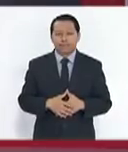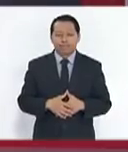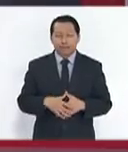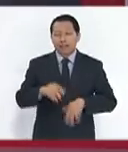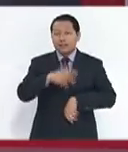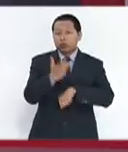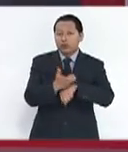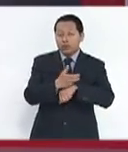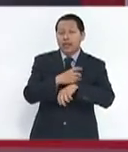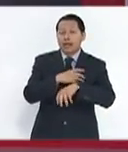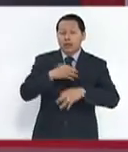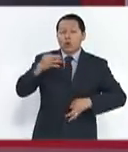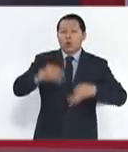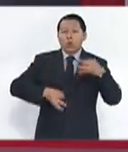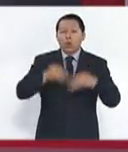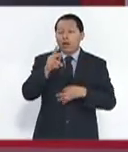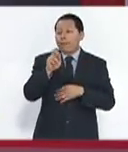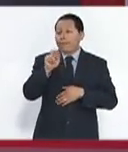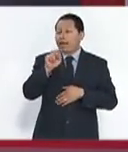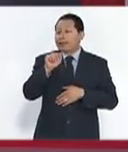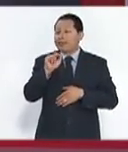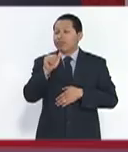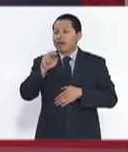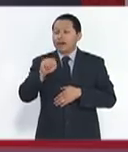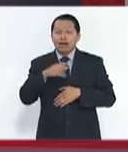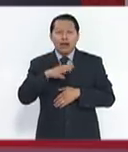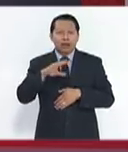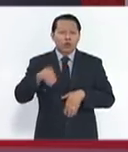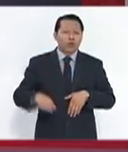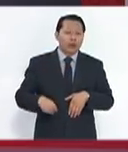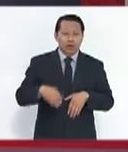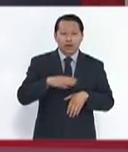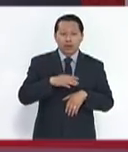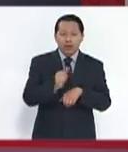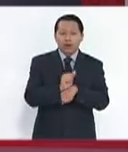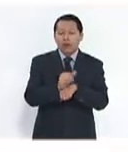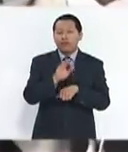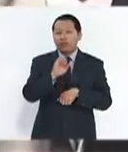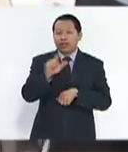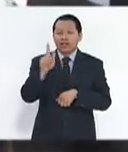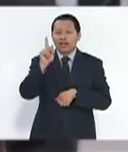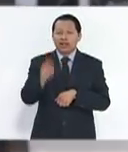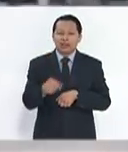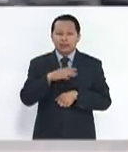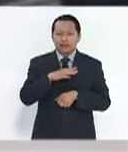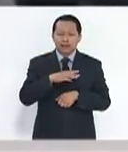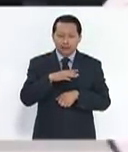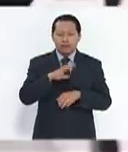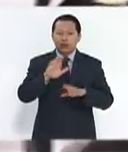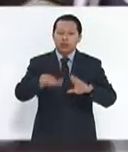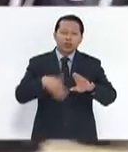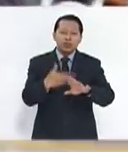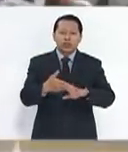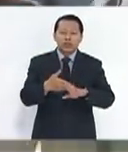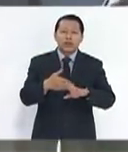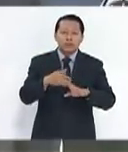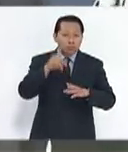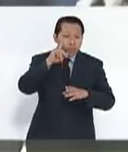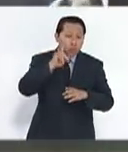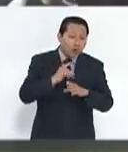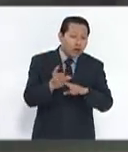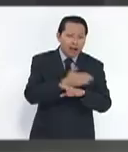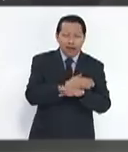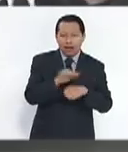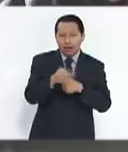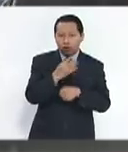En Estados Unidos, un jurado de Pensilvania declaró culpable al actor estadounidense Bill Cosby de drogar y agredir sexualmente a una mujer hace